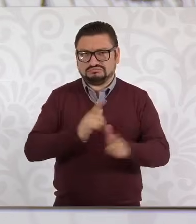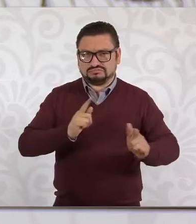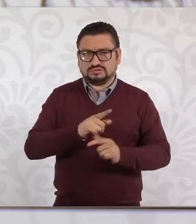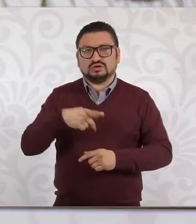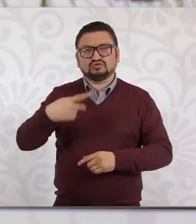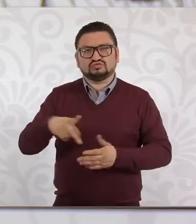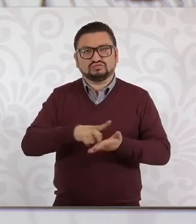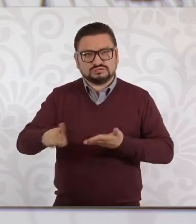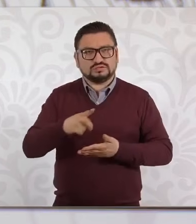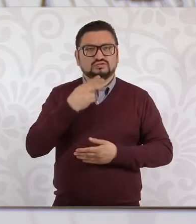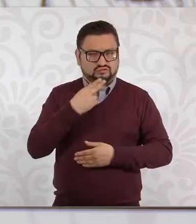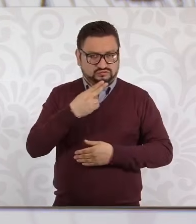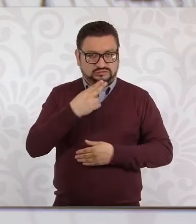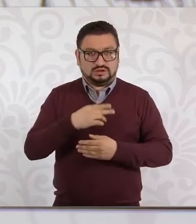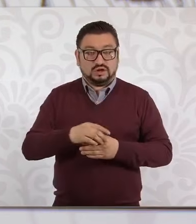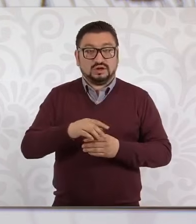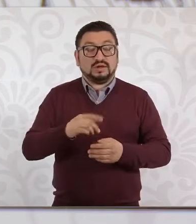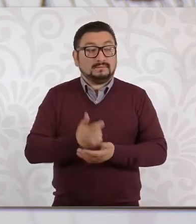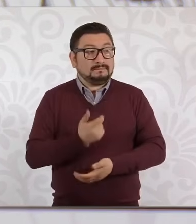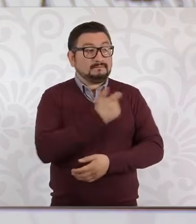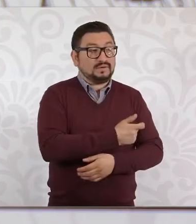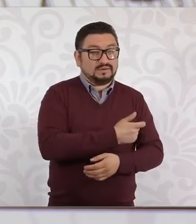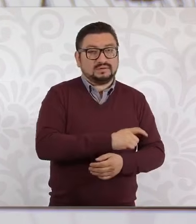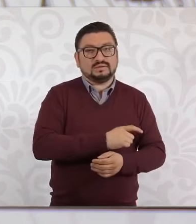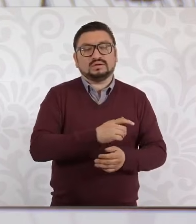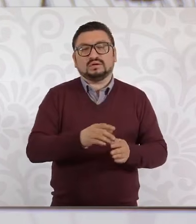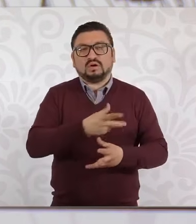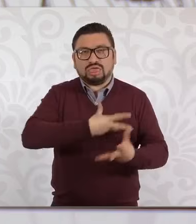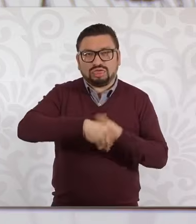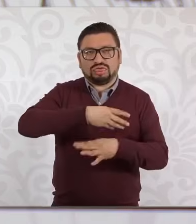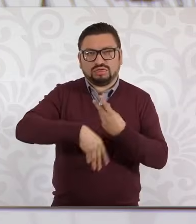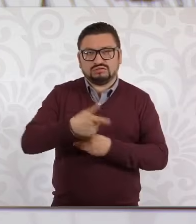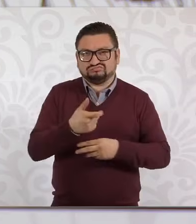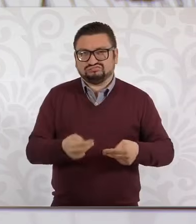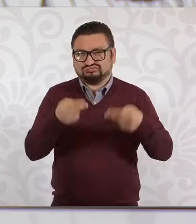los derechos, ya no tienen que pagársela a un tercero que comercializa el agua